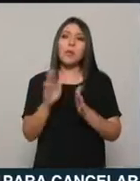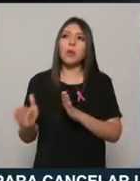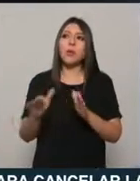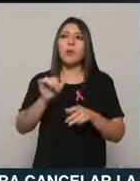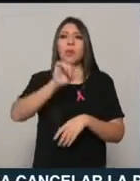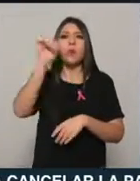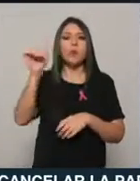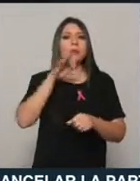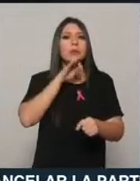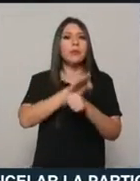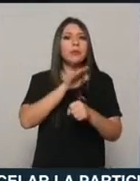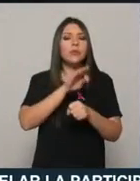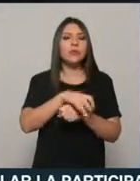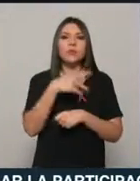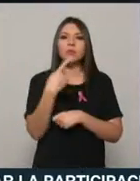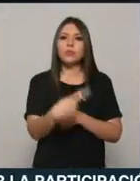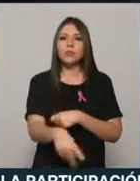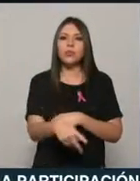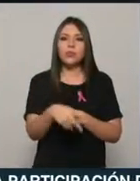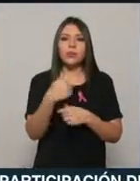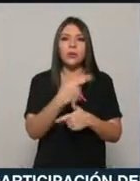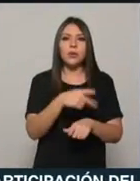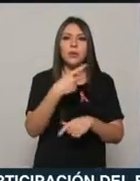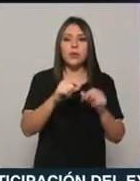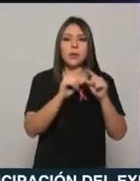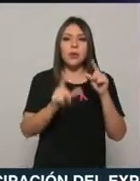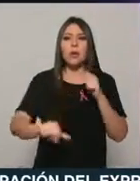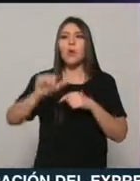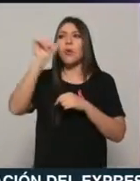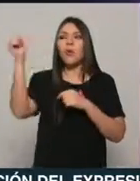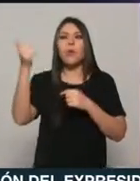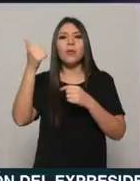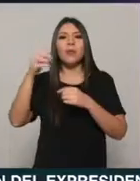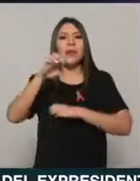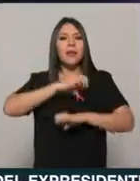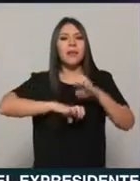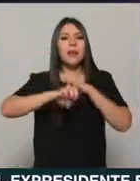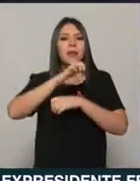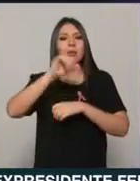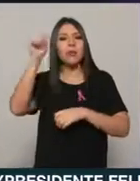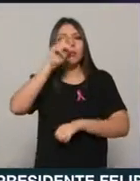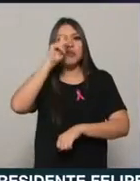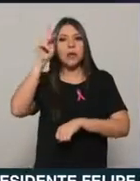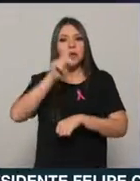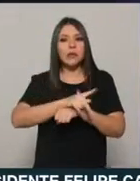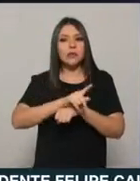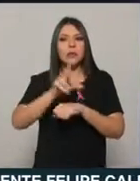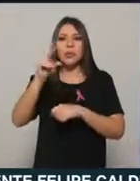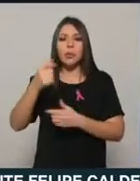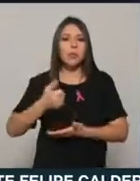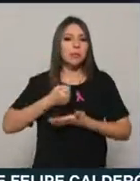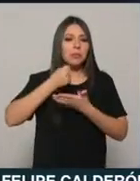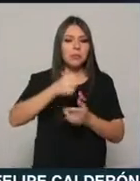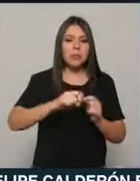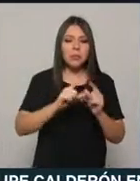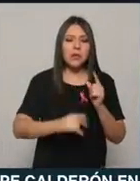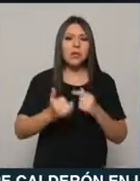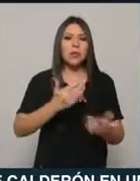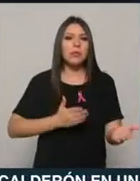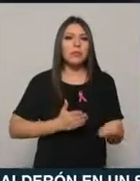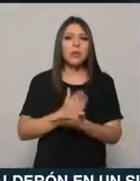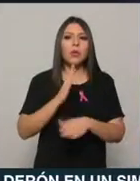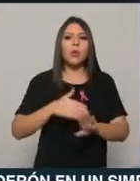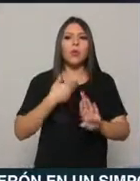no están invirtiendo en nuestro país y están violentando las leyes mexicanas, porque